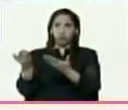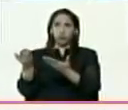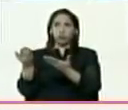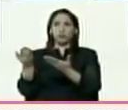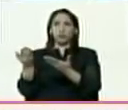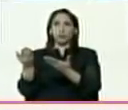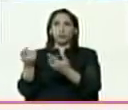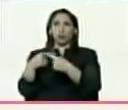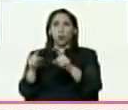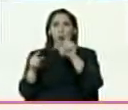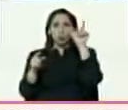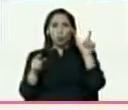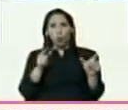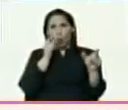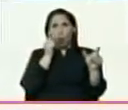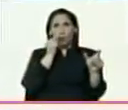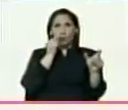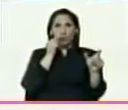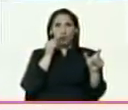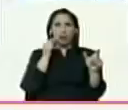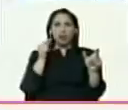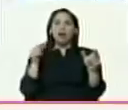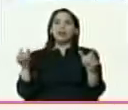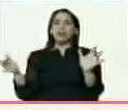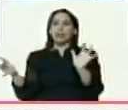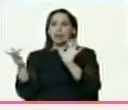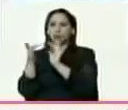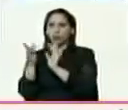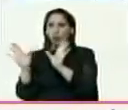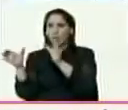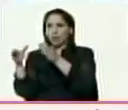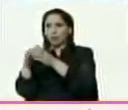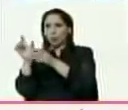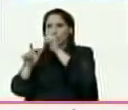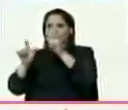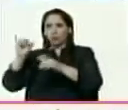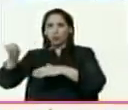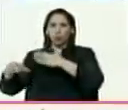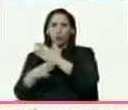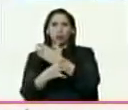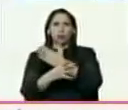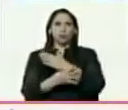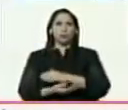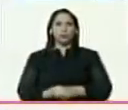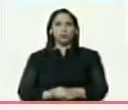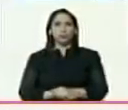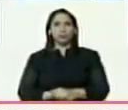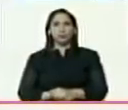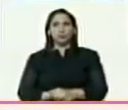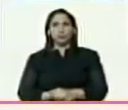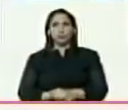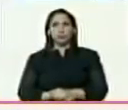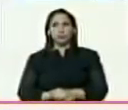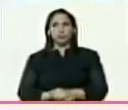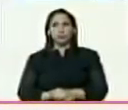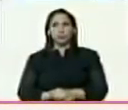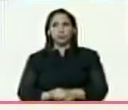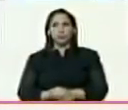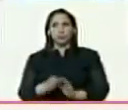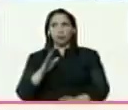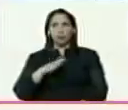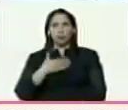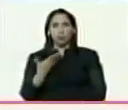marrero relación con este equipo del ciudadano wide o por lo tanto pudiéramos